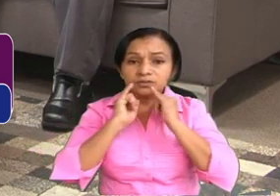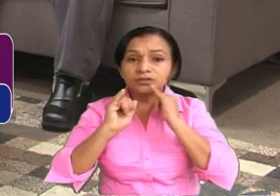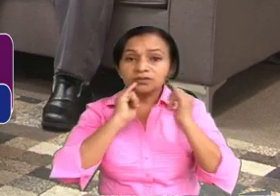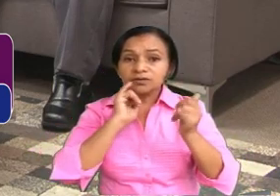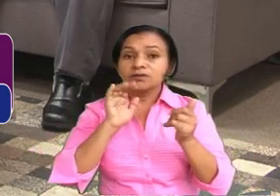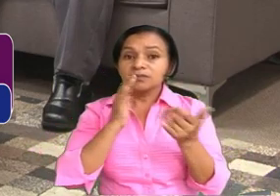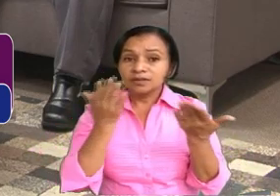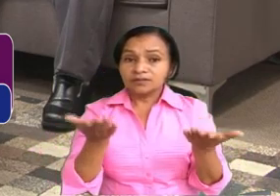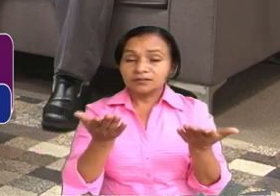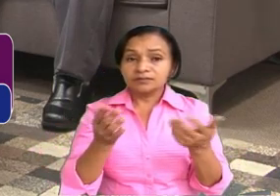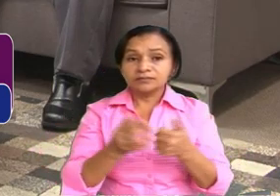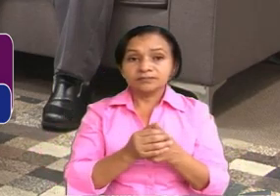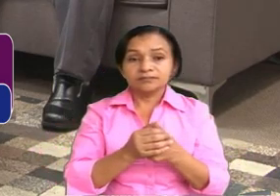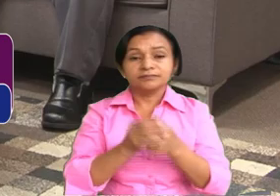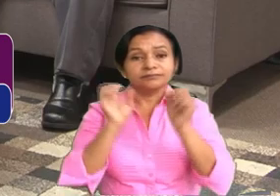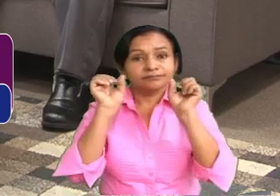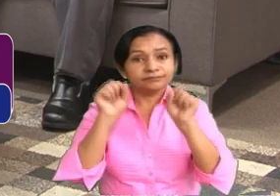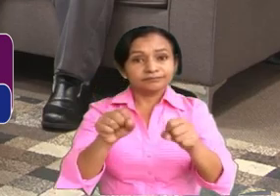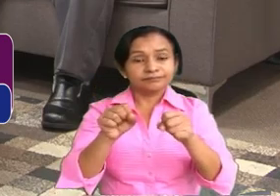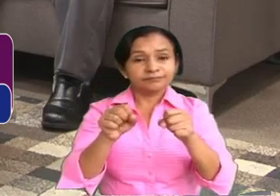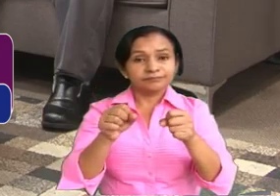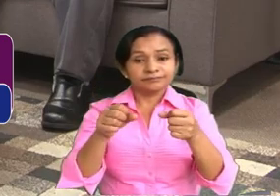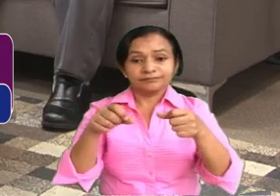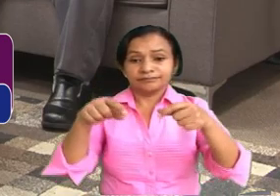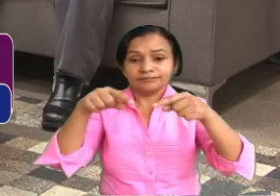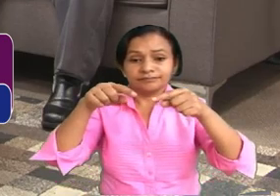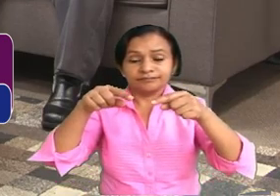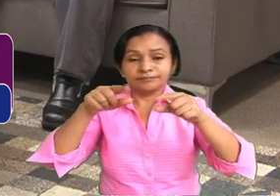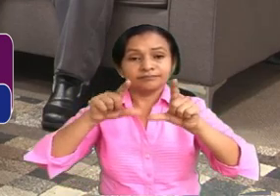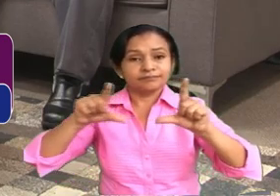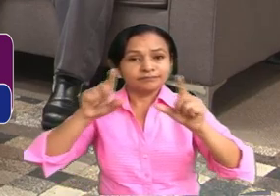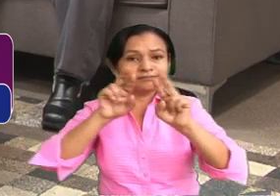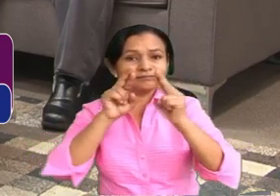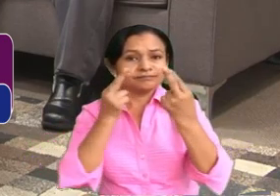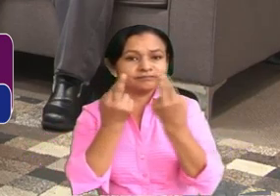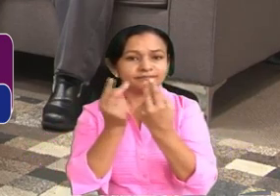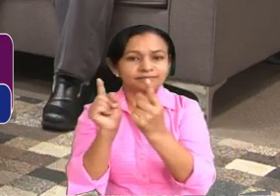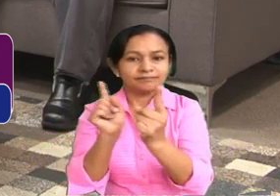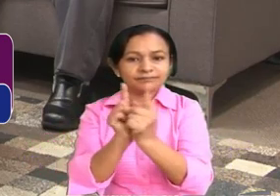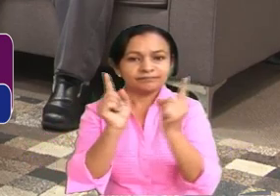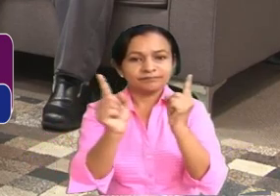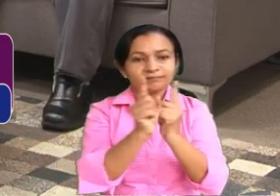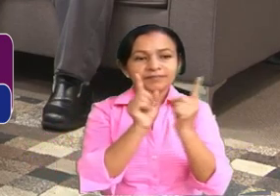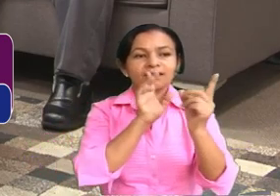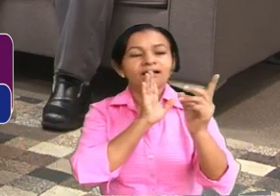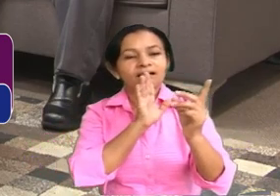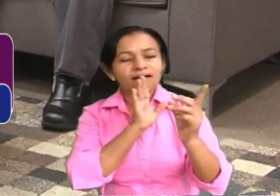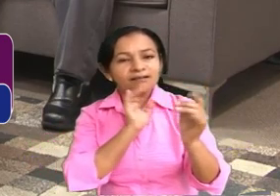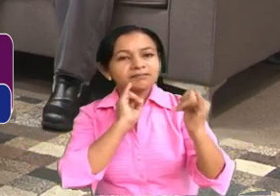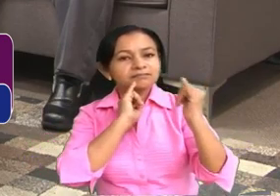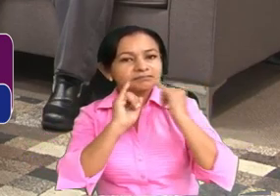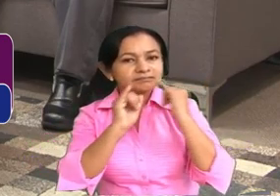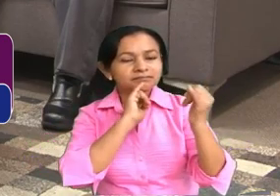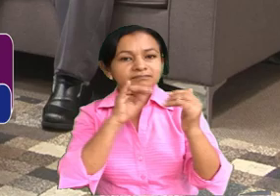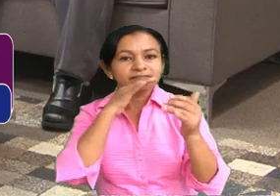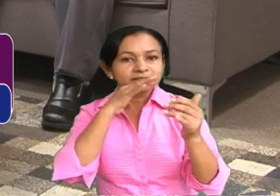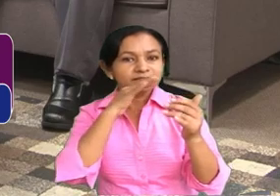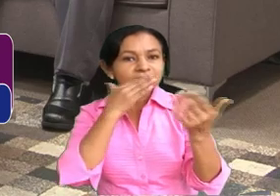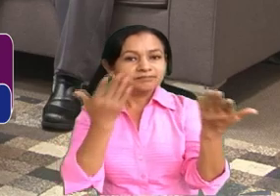que hablaban, que se ponían a lo mejor en un lugar, se encontraban dos caribeños comenzaban a hablar